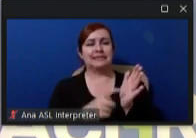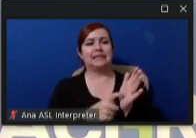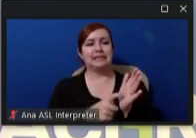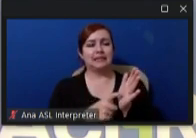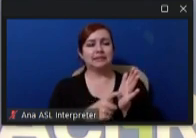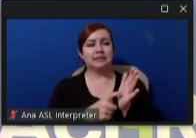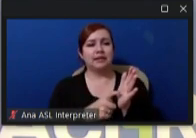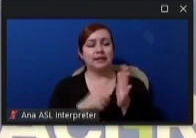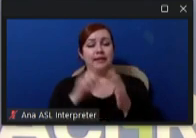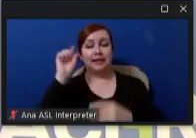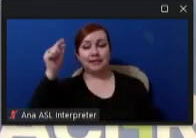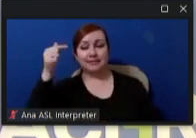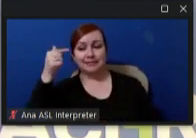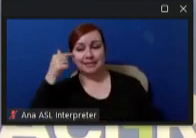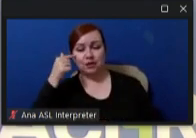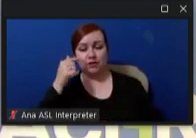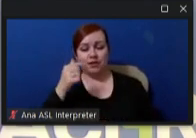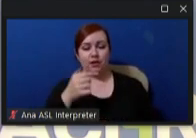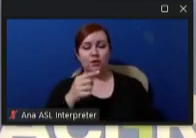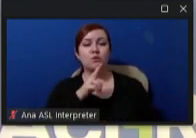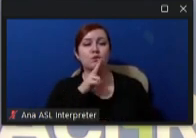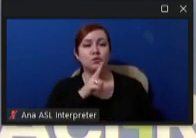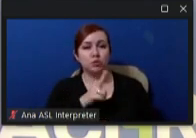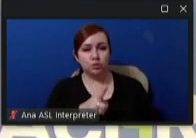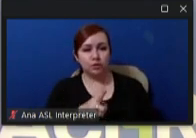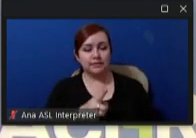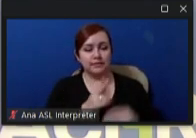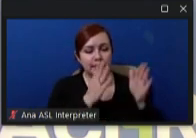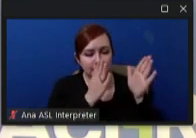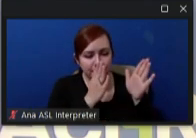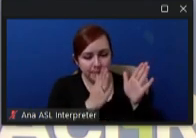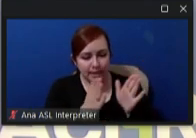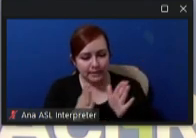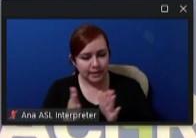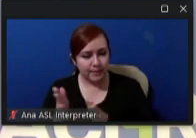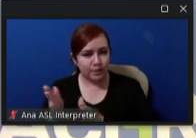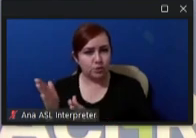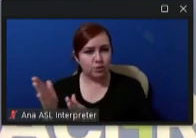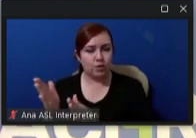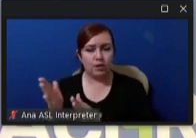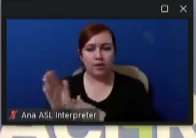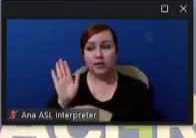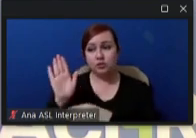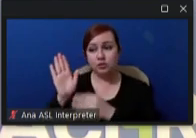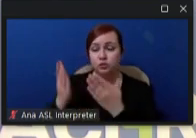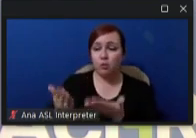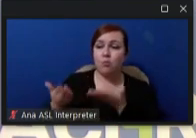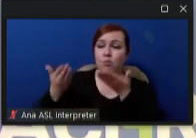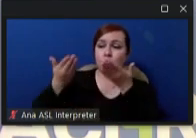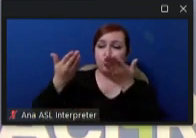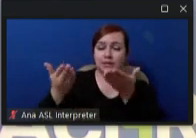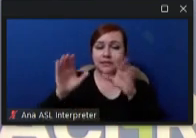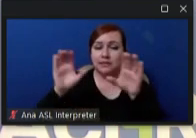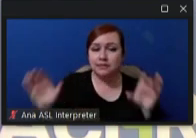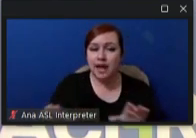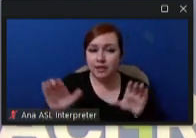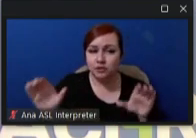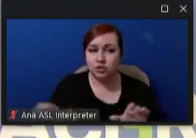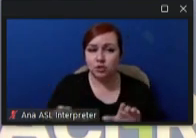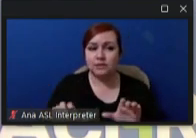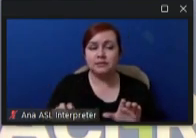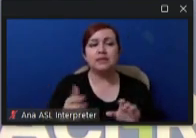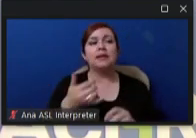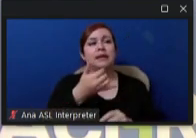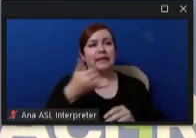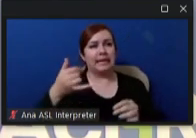de Honduras en el planteamiento de sus propuestas de acciones y ese